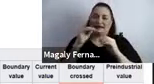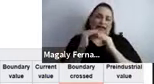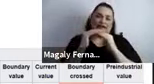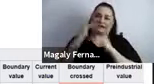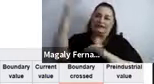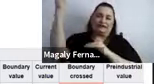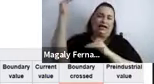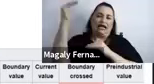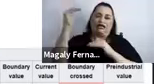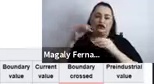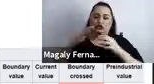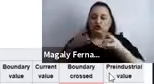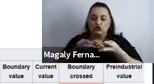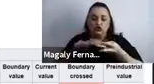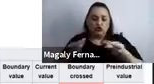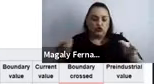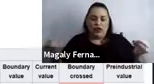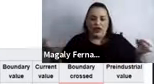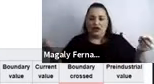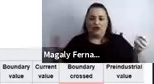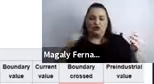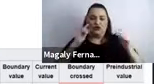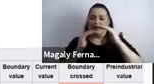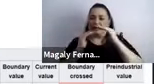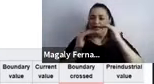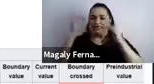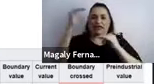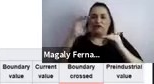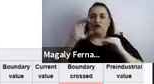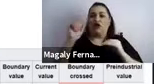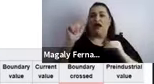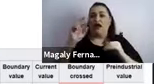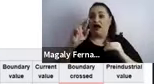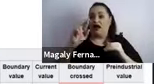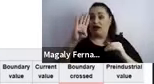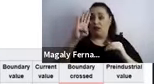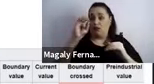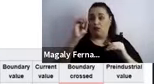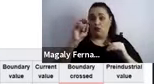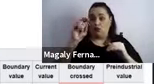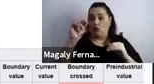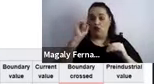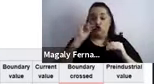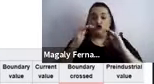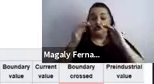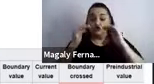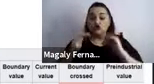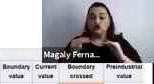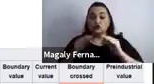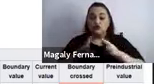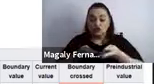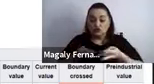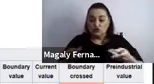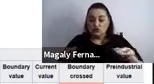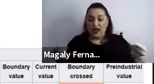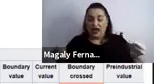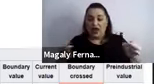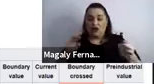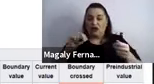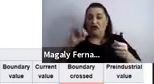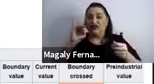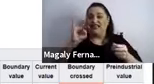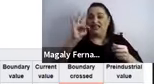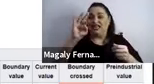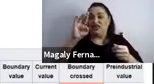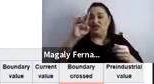los suelos. Ese desequilibrio del carbono del subsuelo a la atmósfera, el desequilibrio del nitrógeno de la